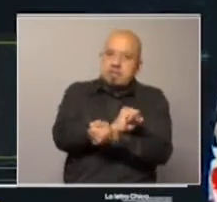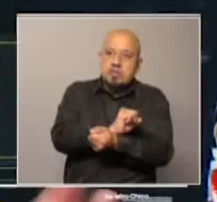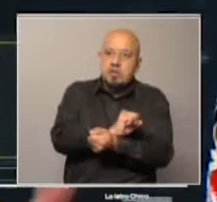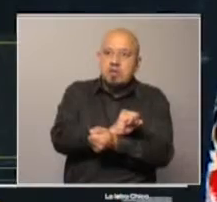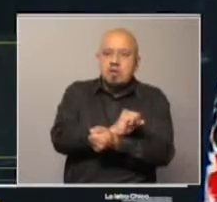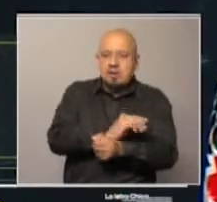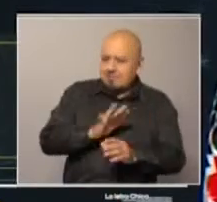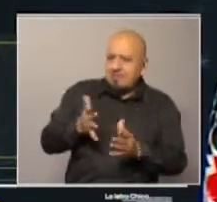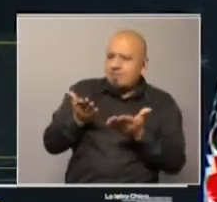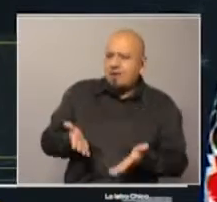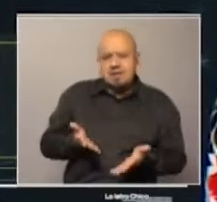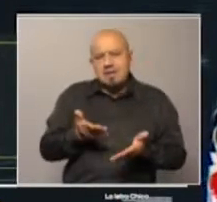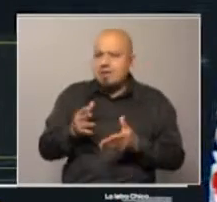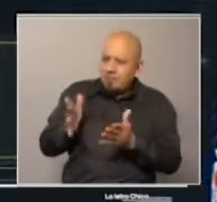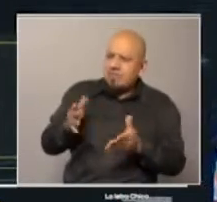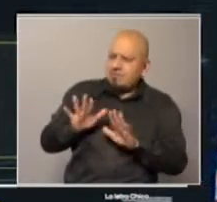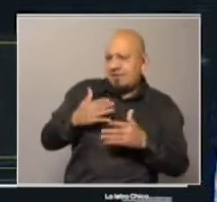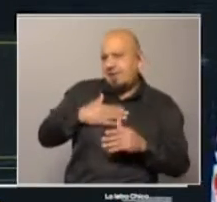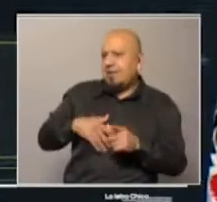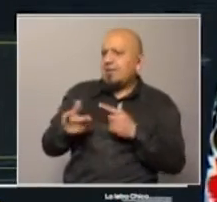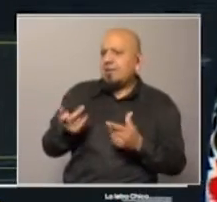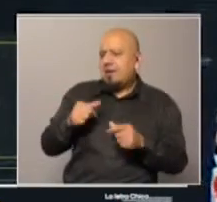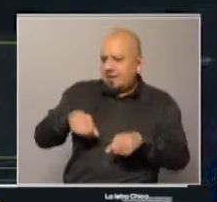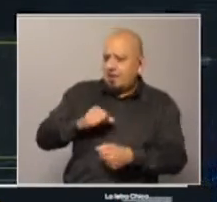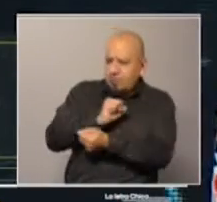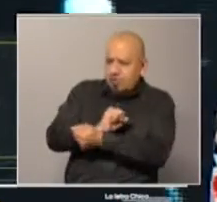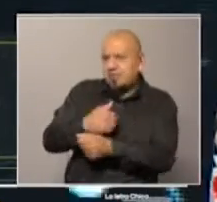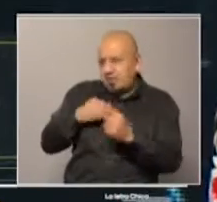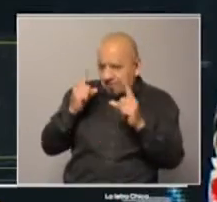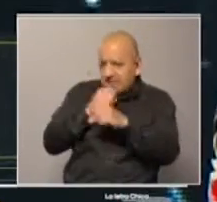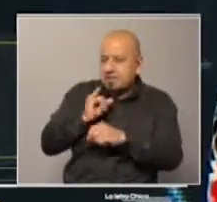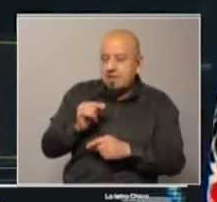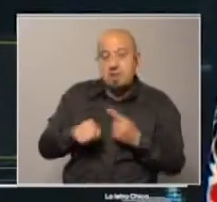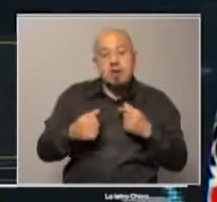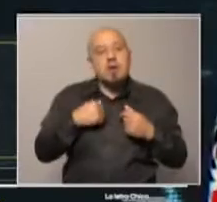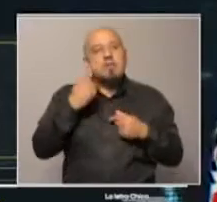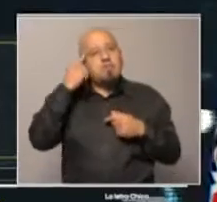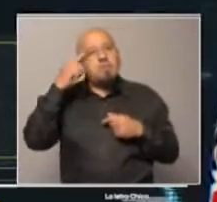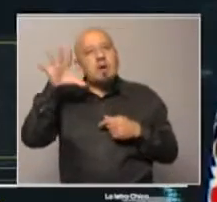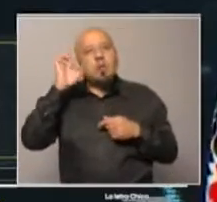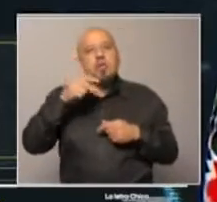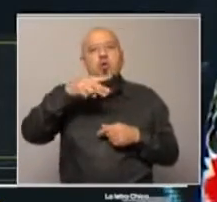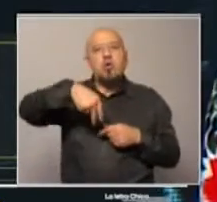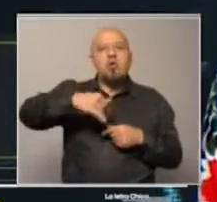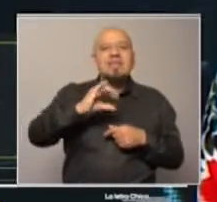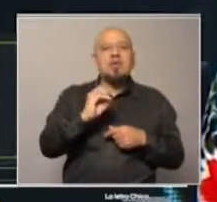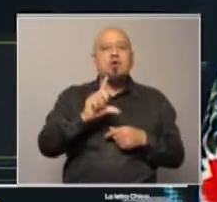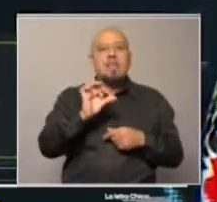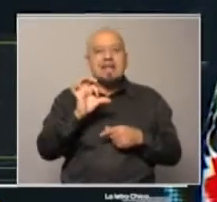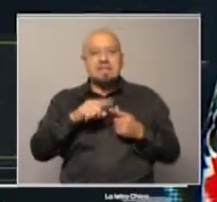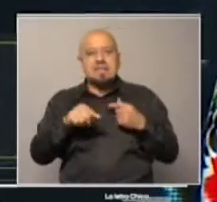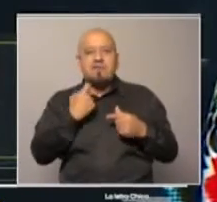le decía te pesa la cana, está mal, como una forma de decir no podés con esto que te está pasando. Uno de ellos, Nicolás, cuando faltaban unos 10 días para